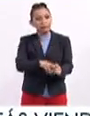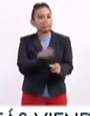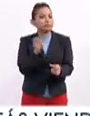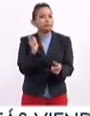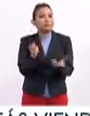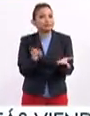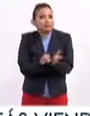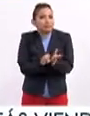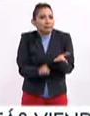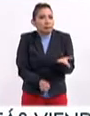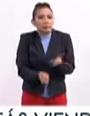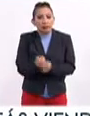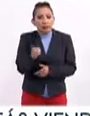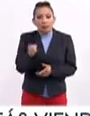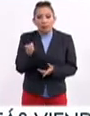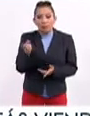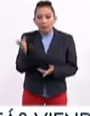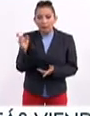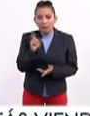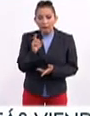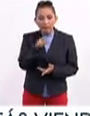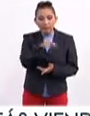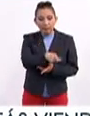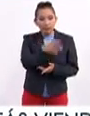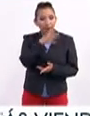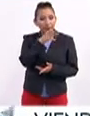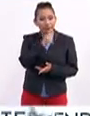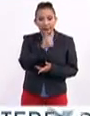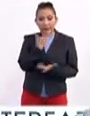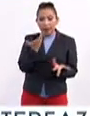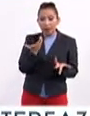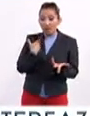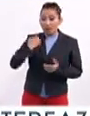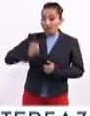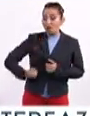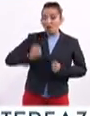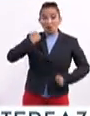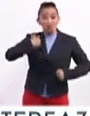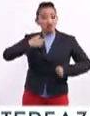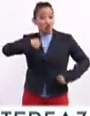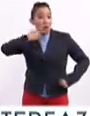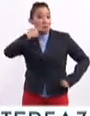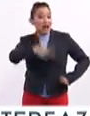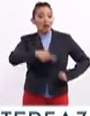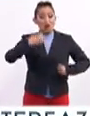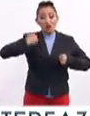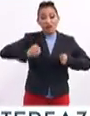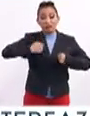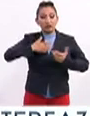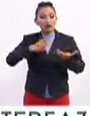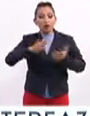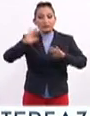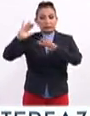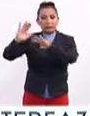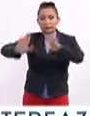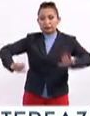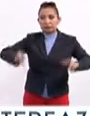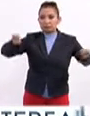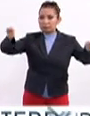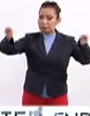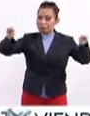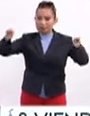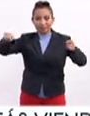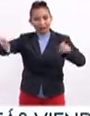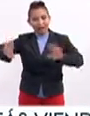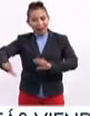decir, donde quien no puede seguirse la ley de más fuerte, sino al momento de se le pone límite a quien dirige,